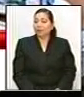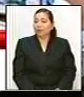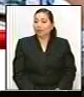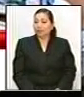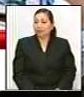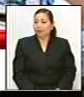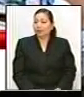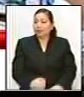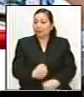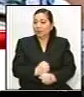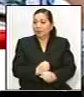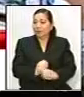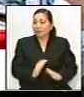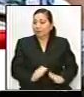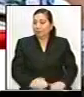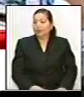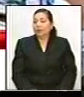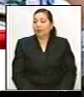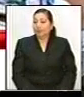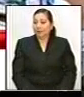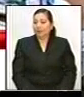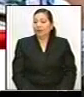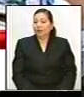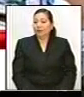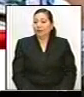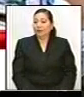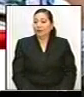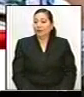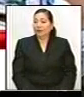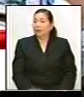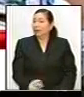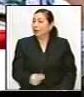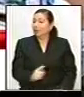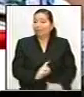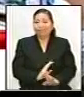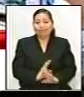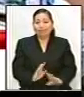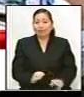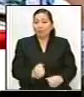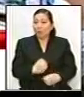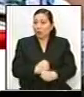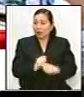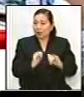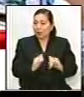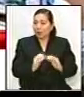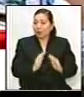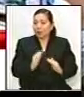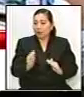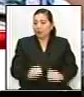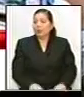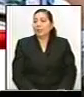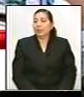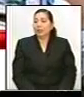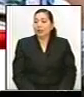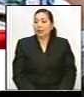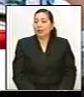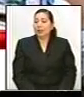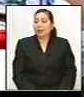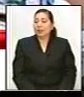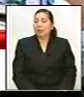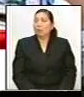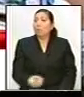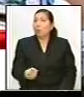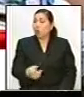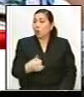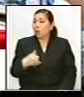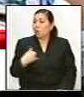Que las obras van y los hombres quedan. Y no debe ser así. Las obras quedan y los hombres se van. Porque los